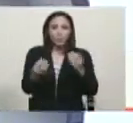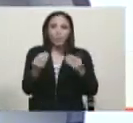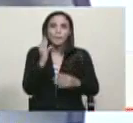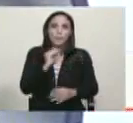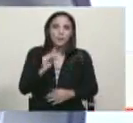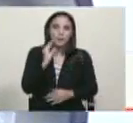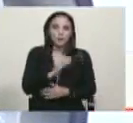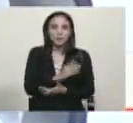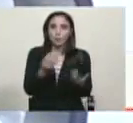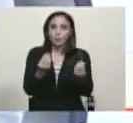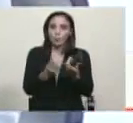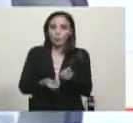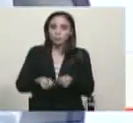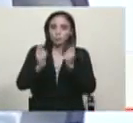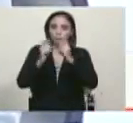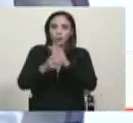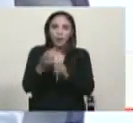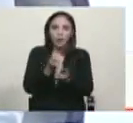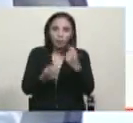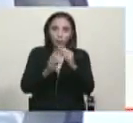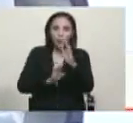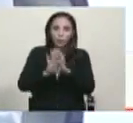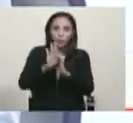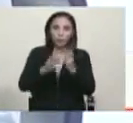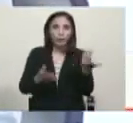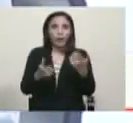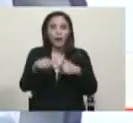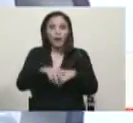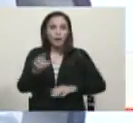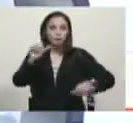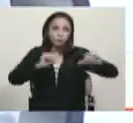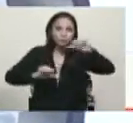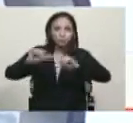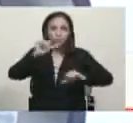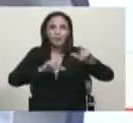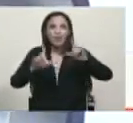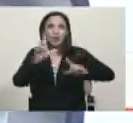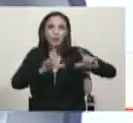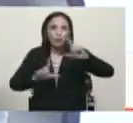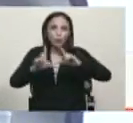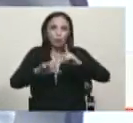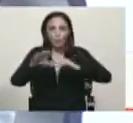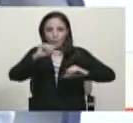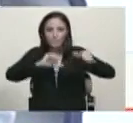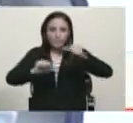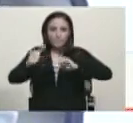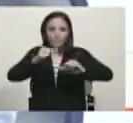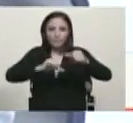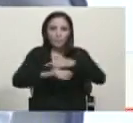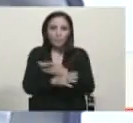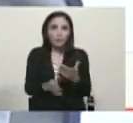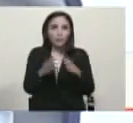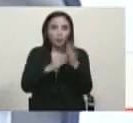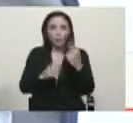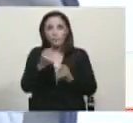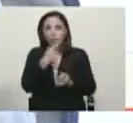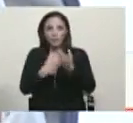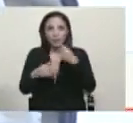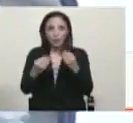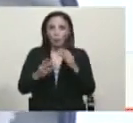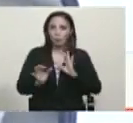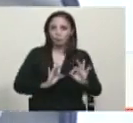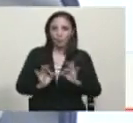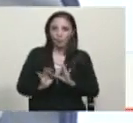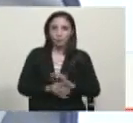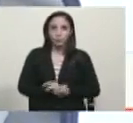de recuperación de un importante laboratorio de producción de fármacos. Como lo ha dicho el gobernador Omar Prieto,